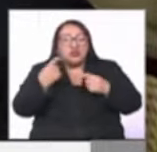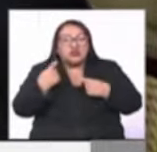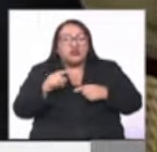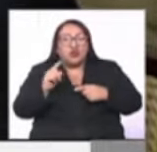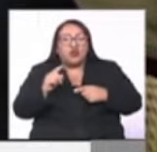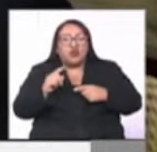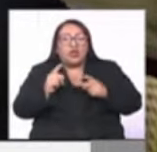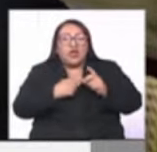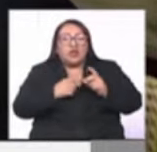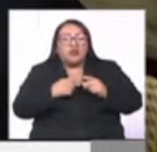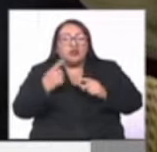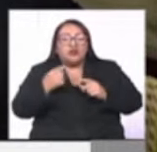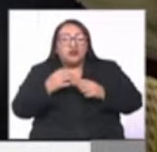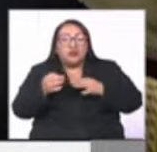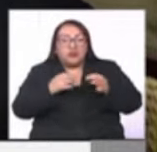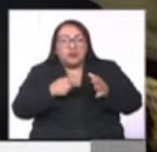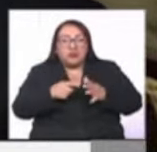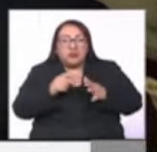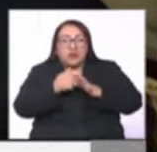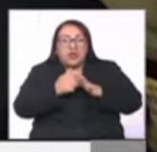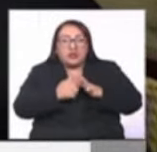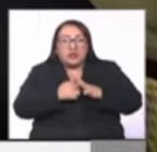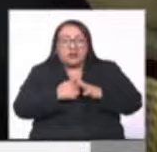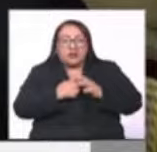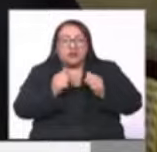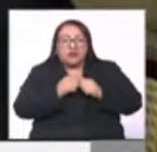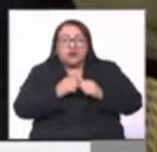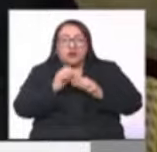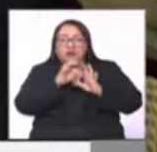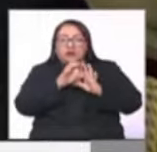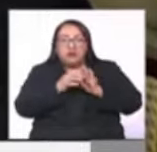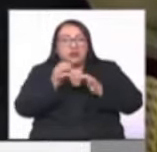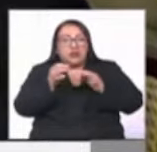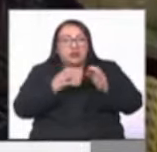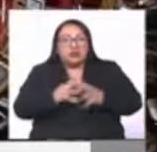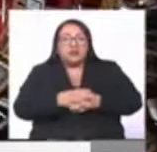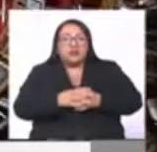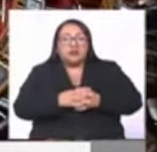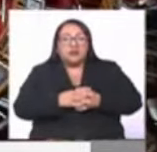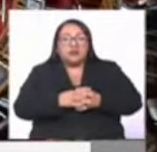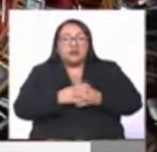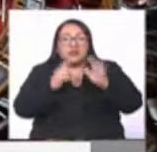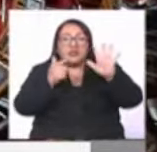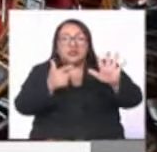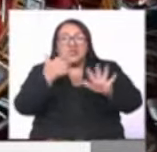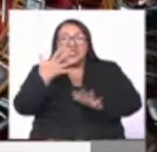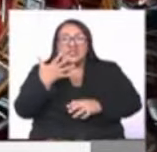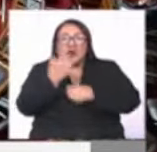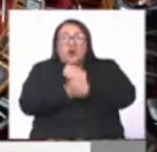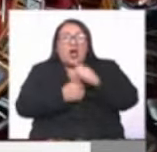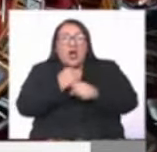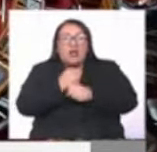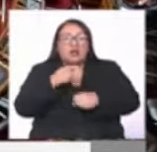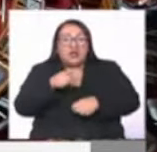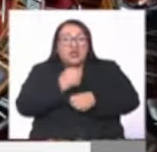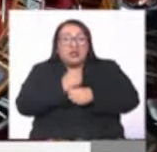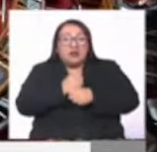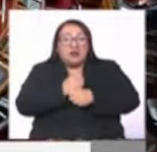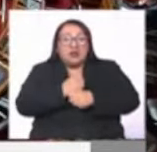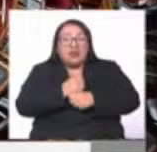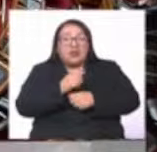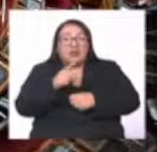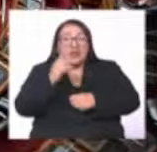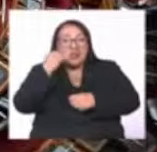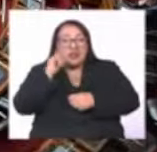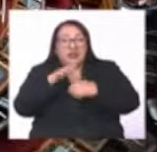solo interpretó un artículo de la Constitución para precisar que los 75 años era un baremo de